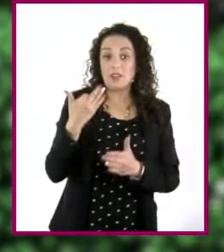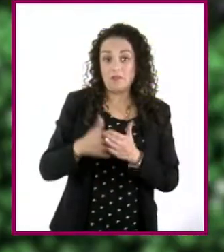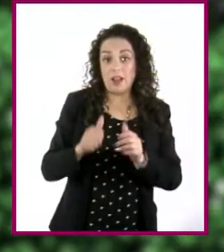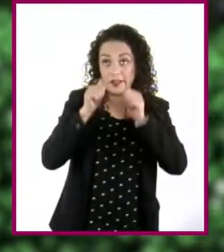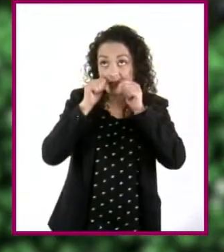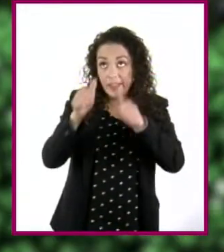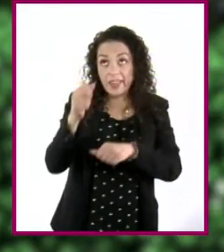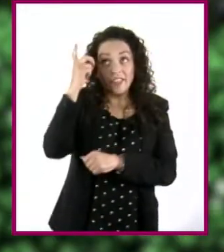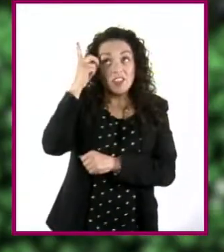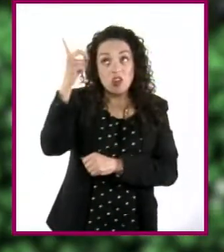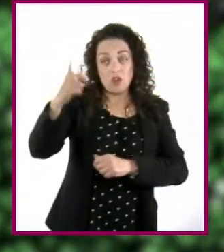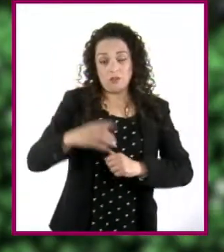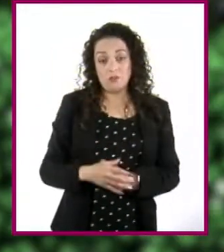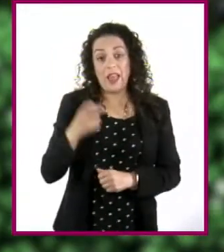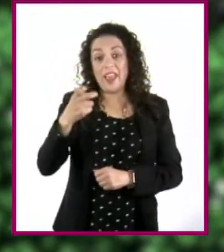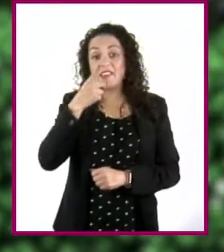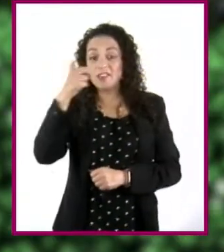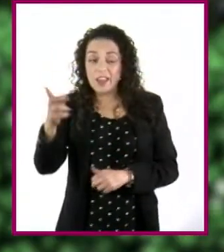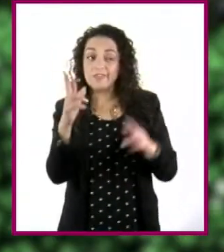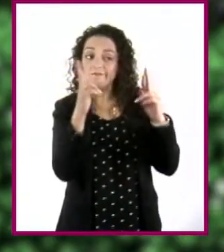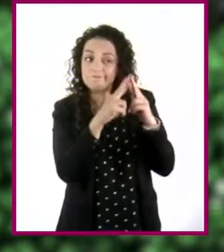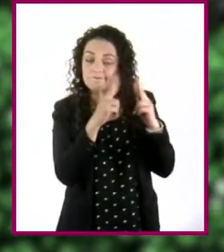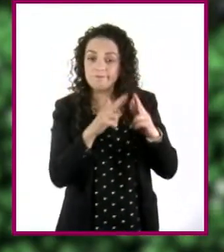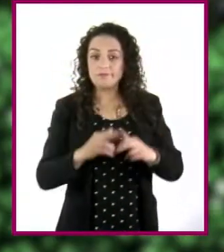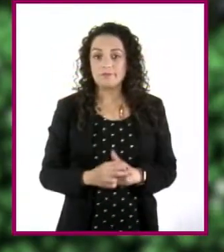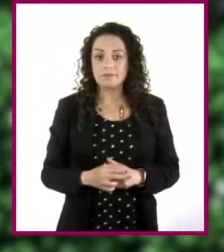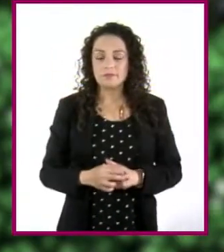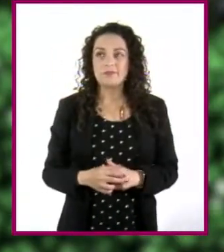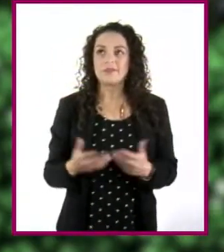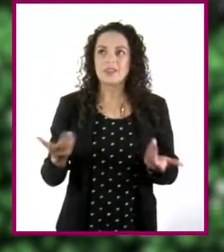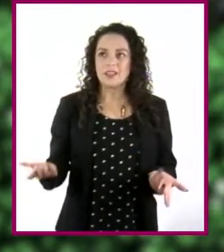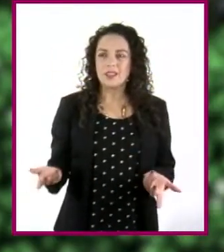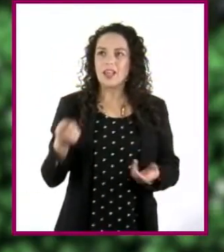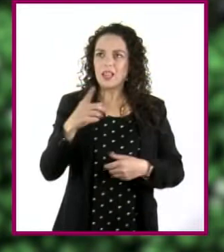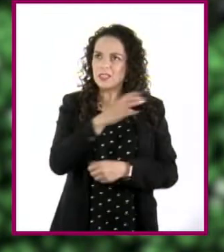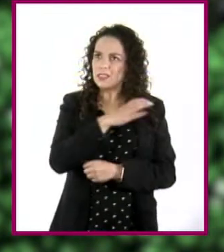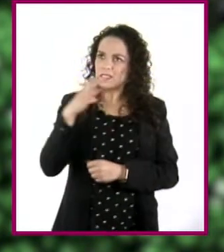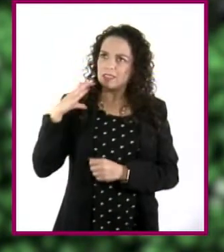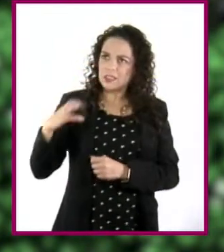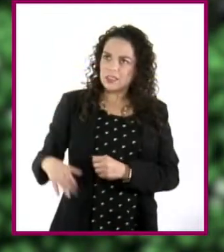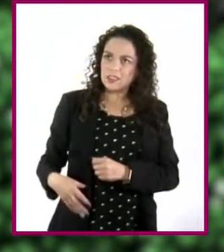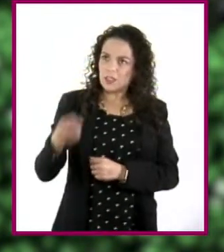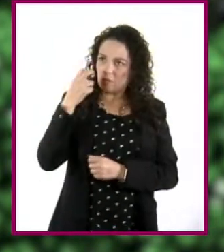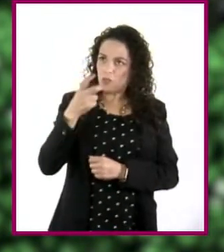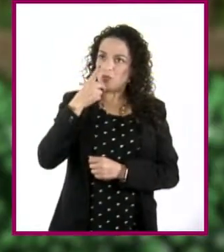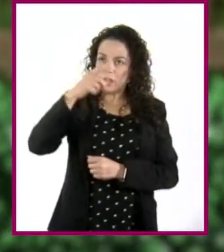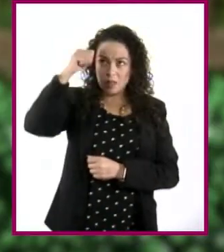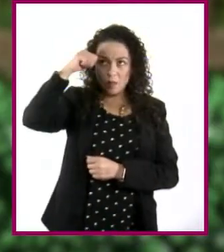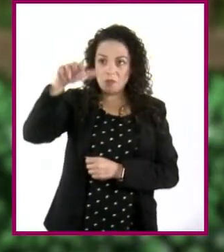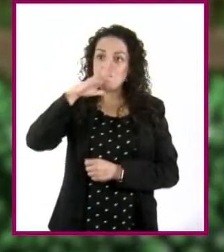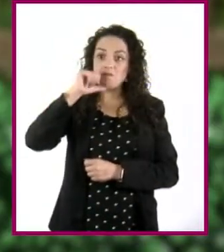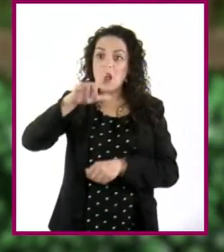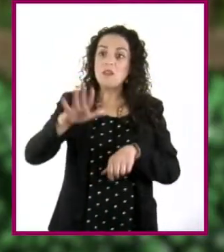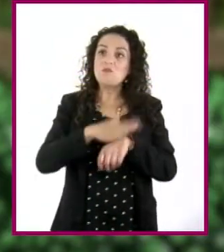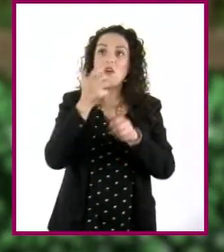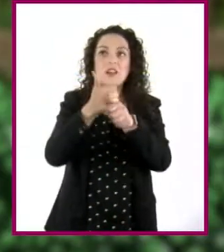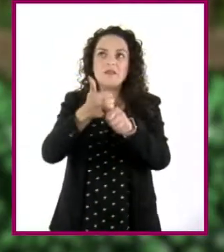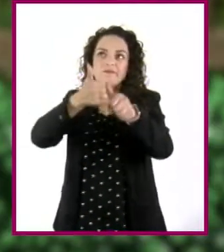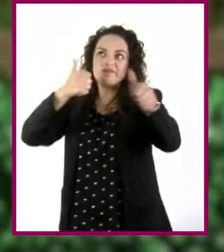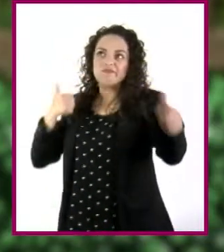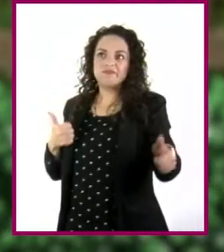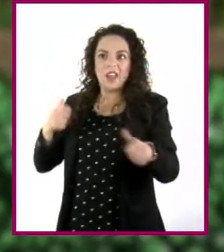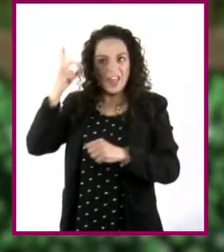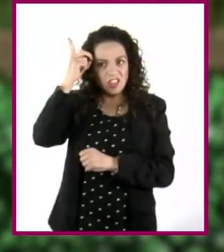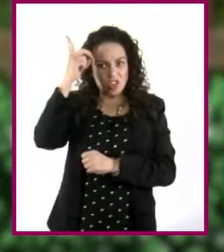religiosos. ¿Y entonces en el cristianismo los pecados son malos porque alejan a la gente de Dios?